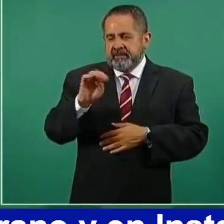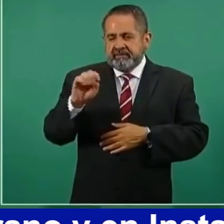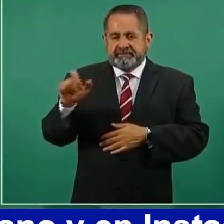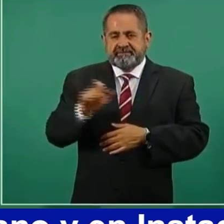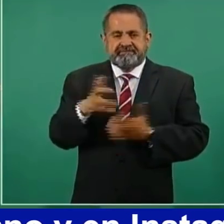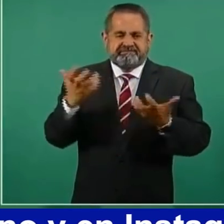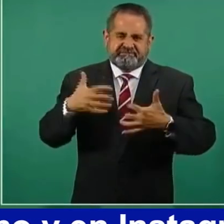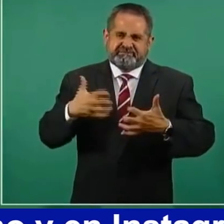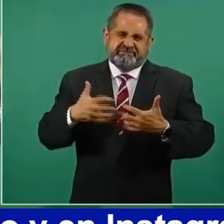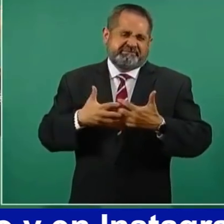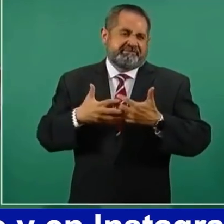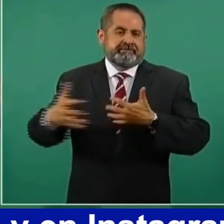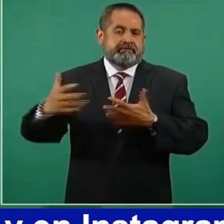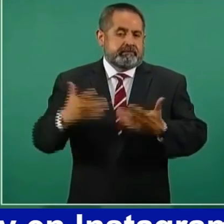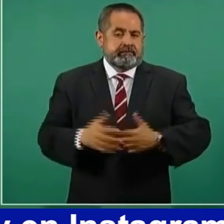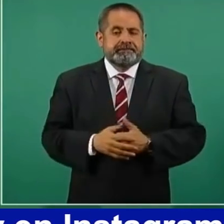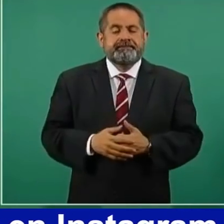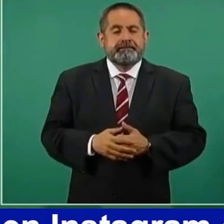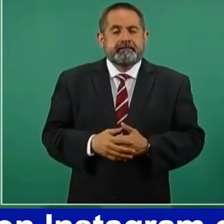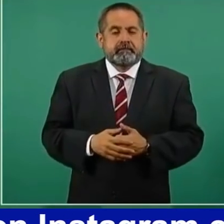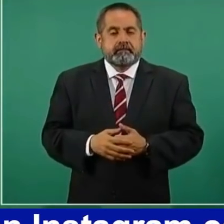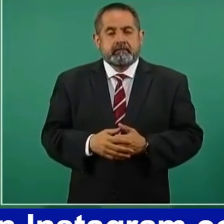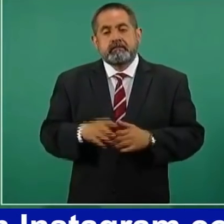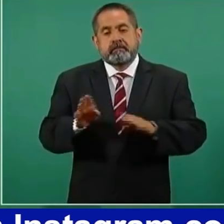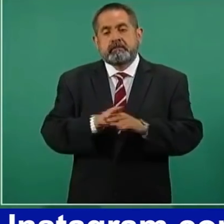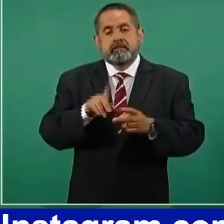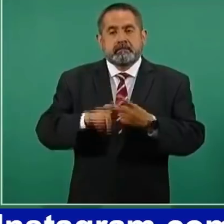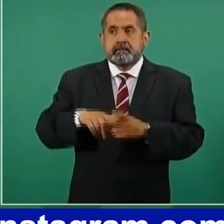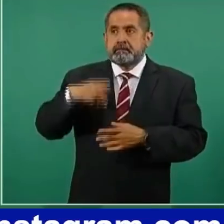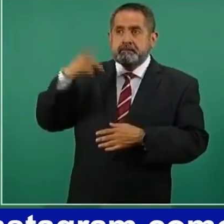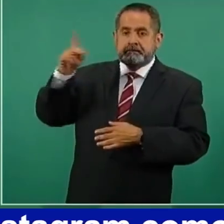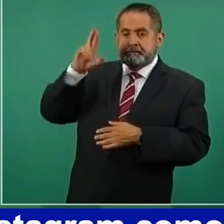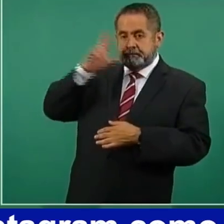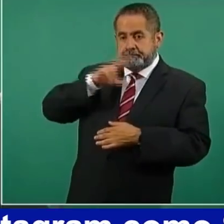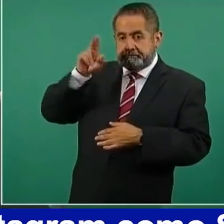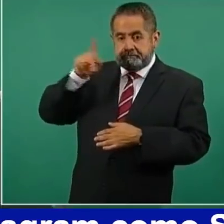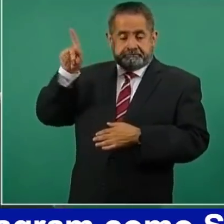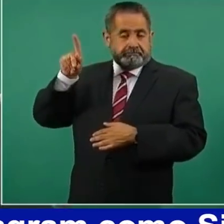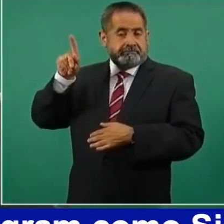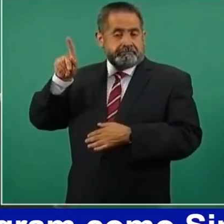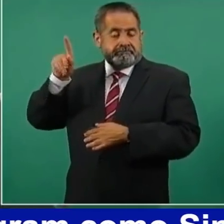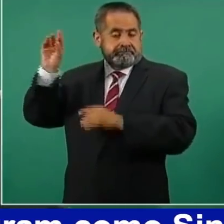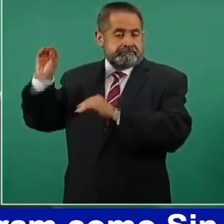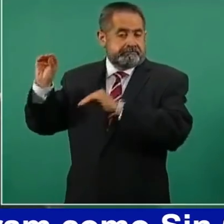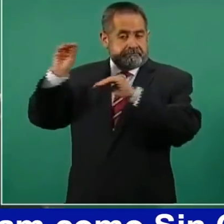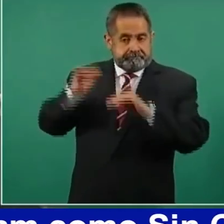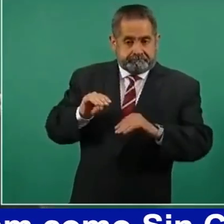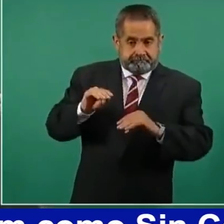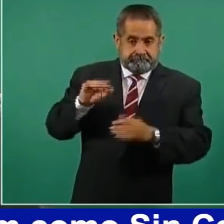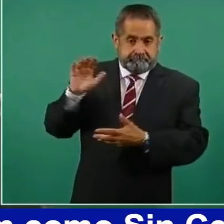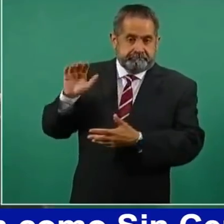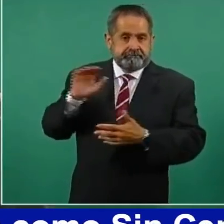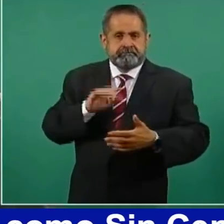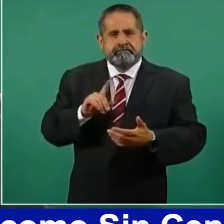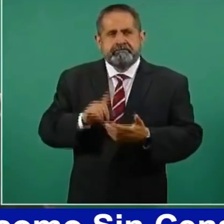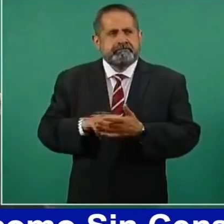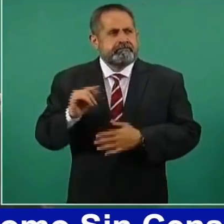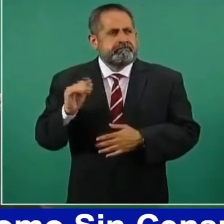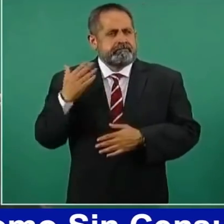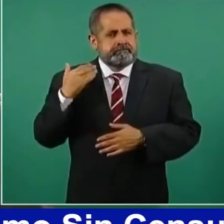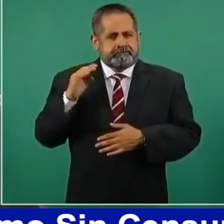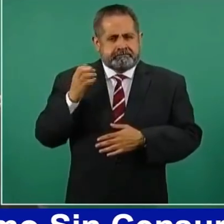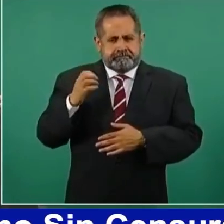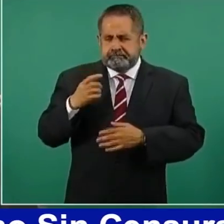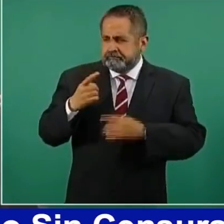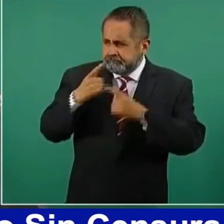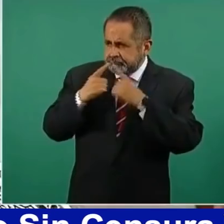haga el escalamiento. El otro es, como se ha comentado, la vacuna Sputnik V. En los días de enero, cuando fuimos a